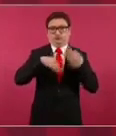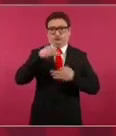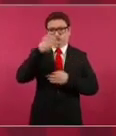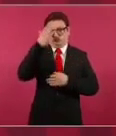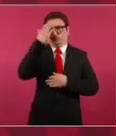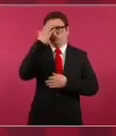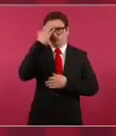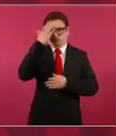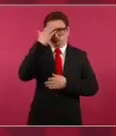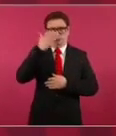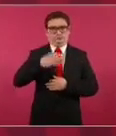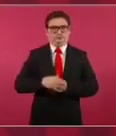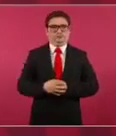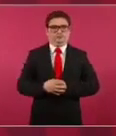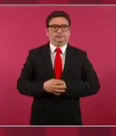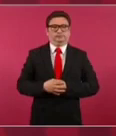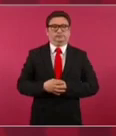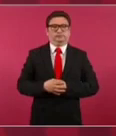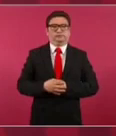porque